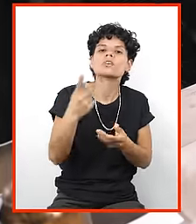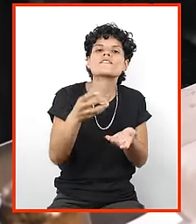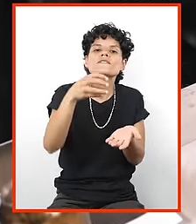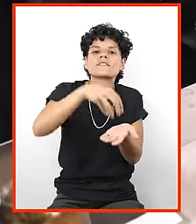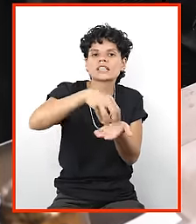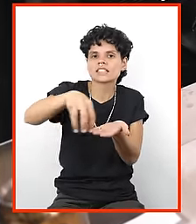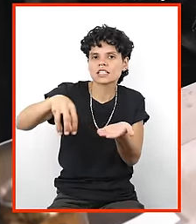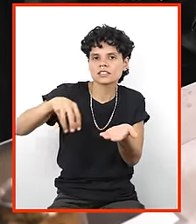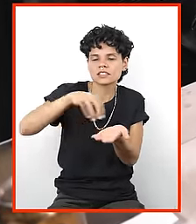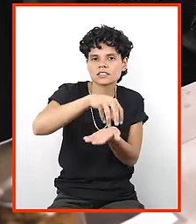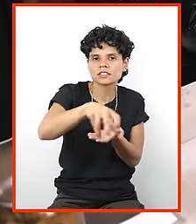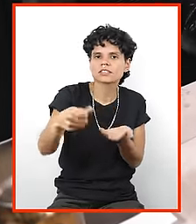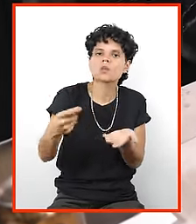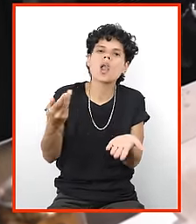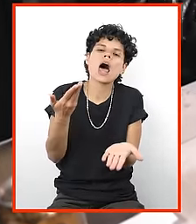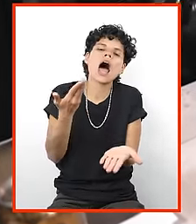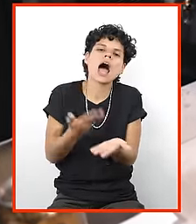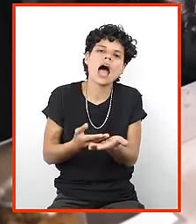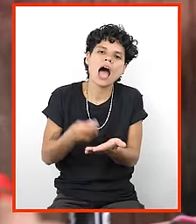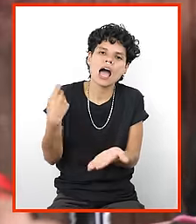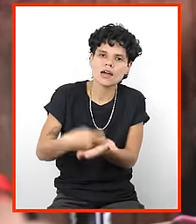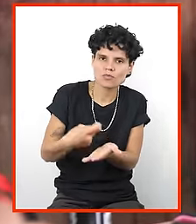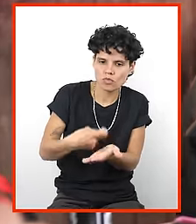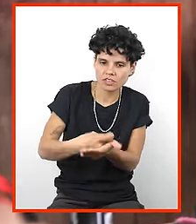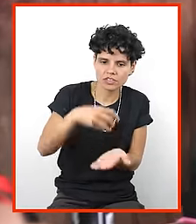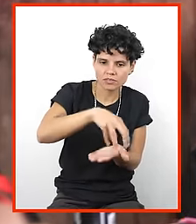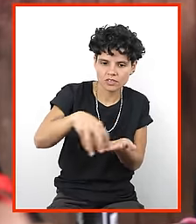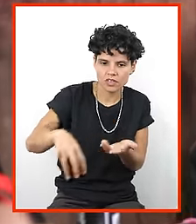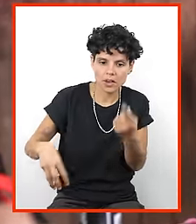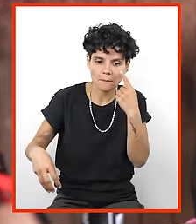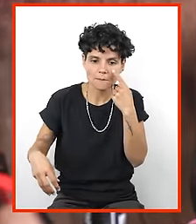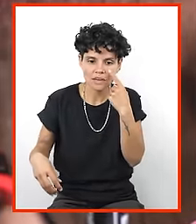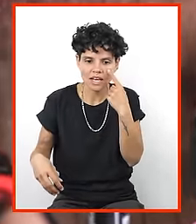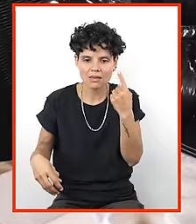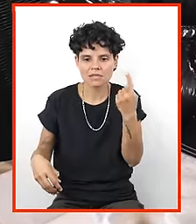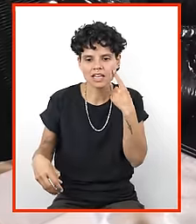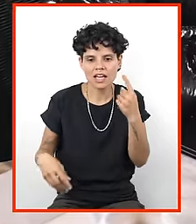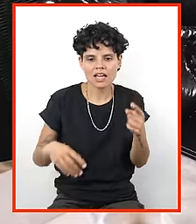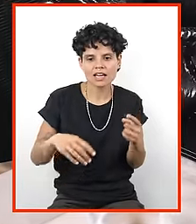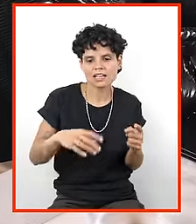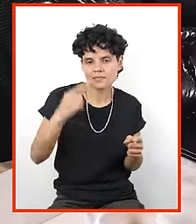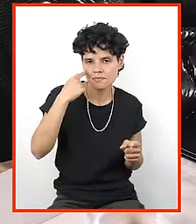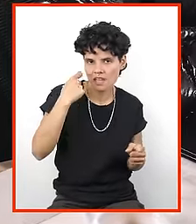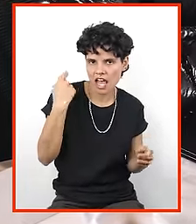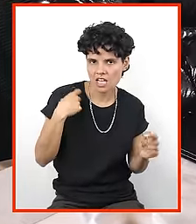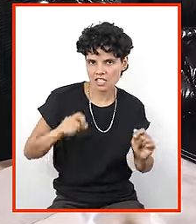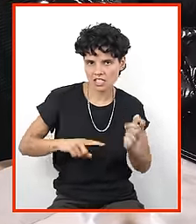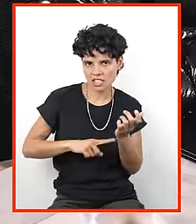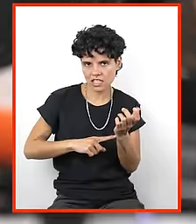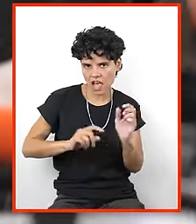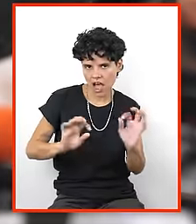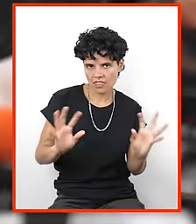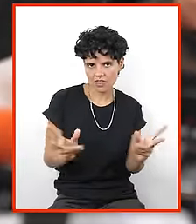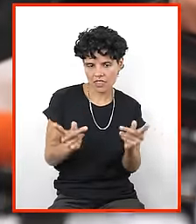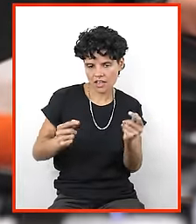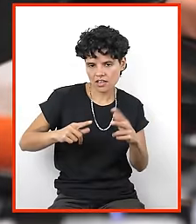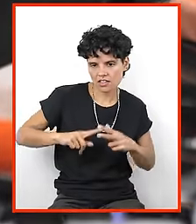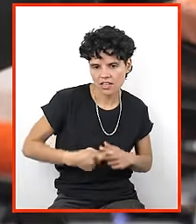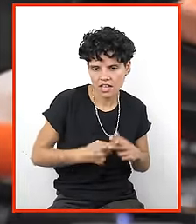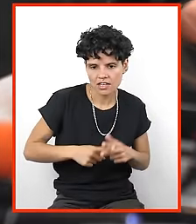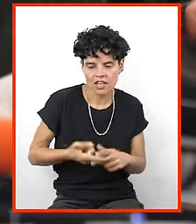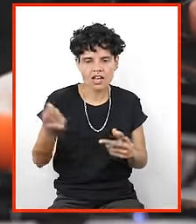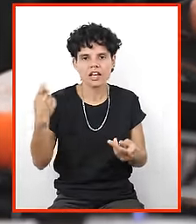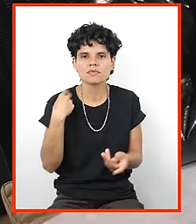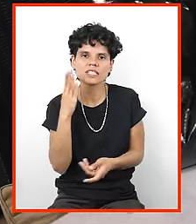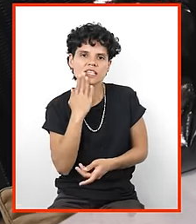fichita a tus canciones. ¿Del álbum? No, del álbum nuevo. Mira, cáchate esto que estoy haciendo, esta técnica. Esto es la técnica. La técnica de la servilleta,